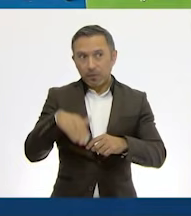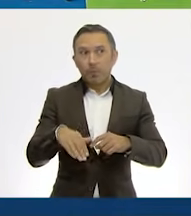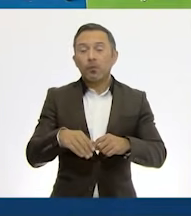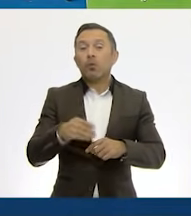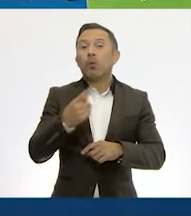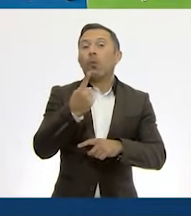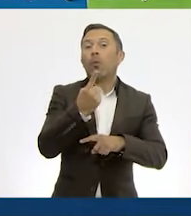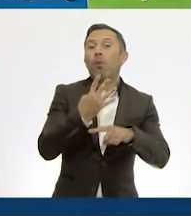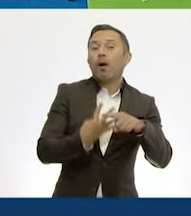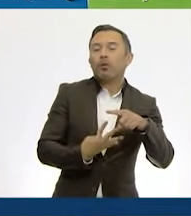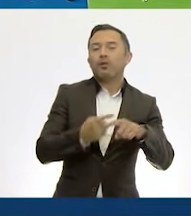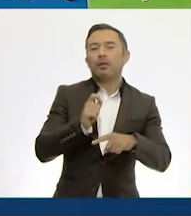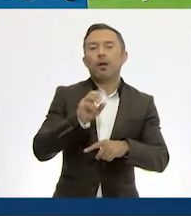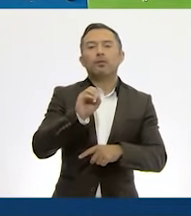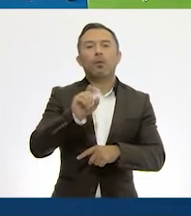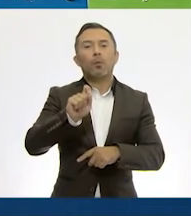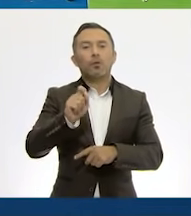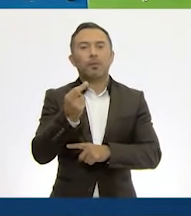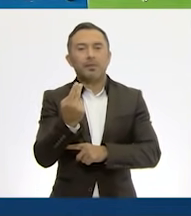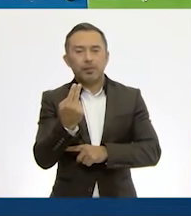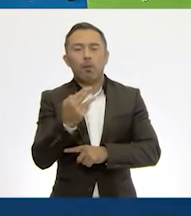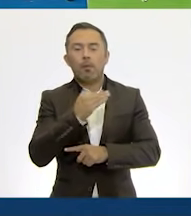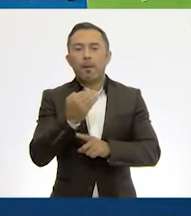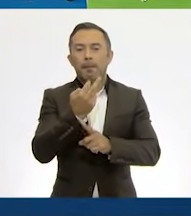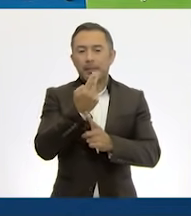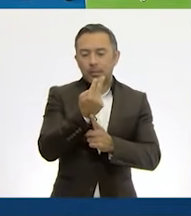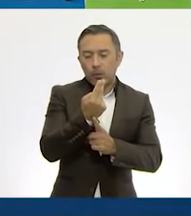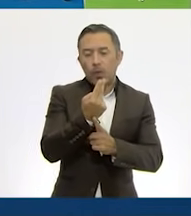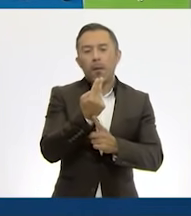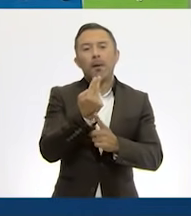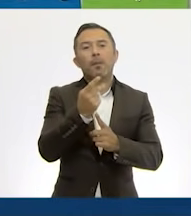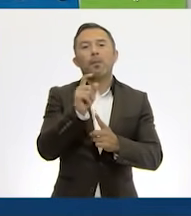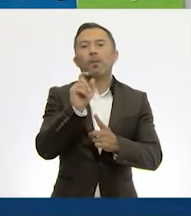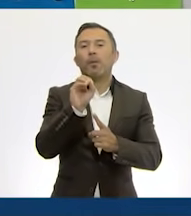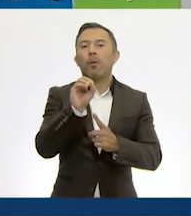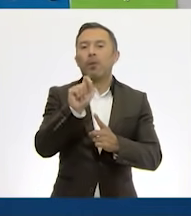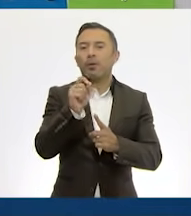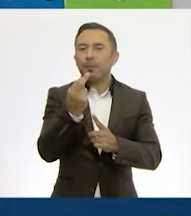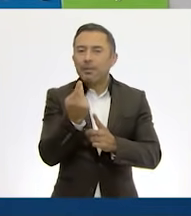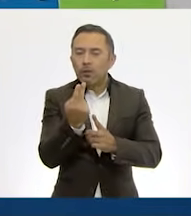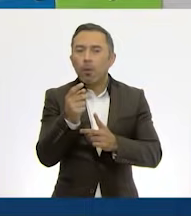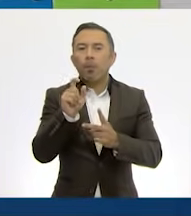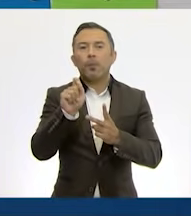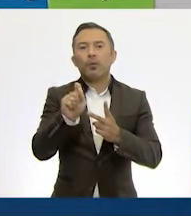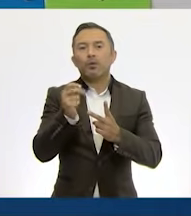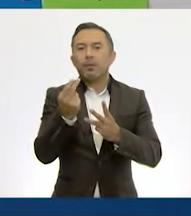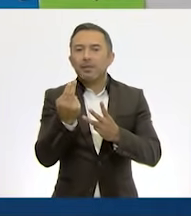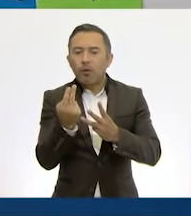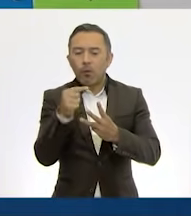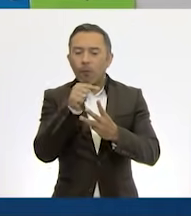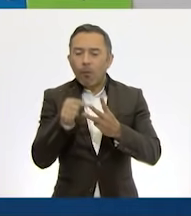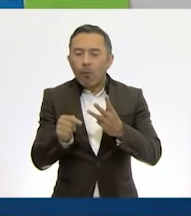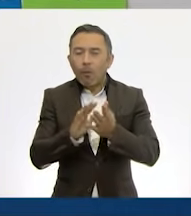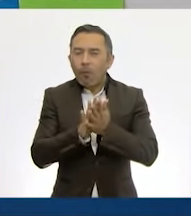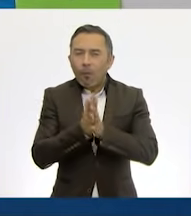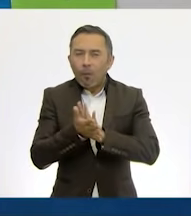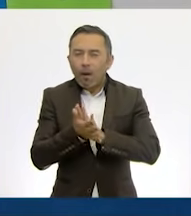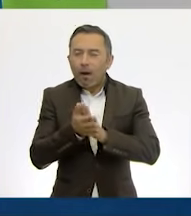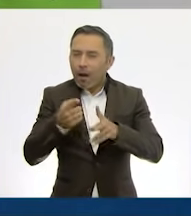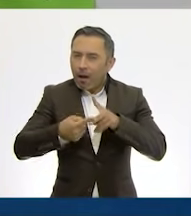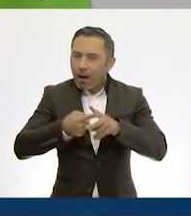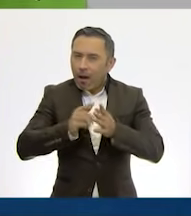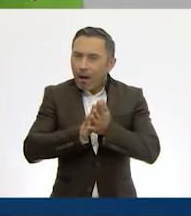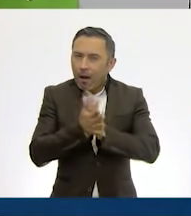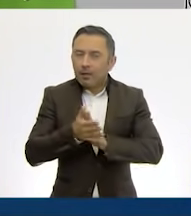25, pues tendrían que ser tres veces punto 25. Y por lo tanto, esto sería igual en números decimales a punto 75.